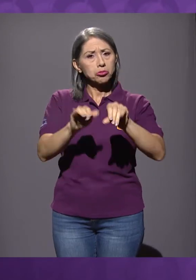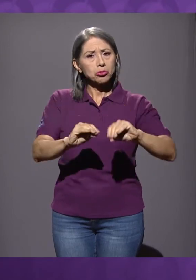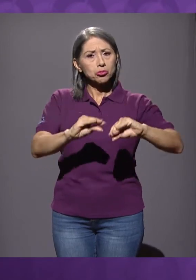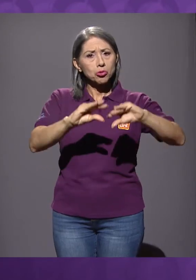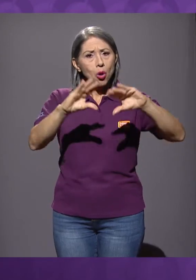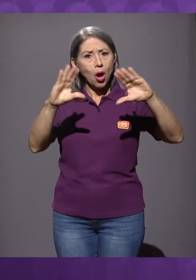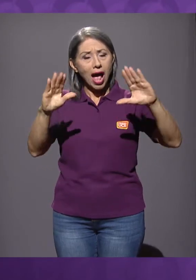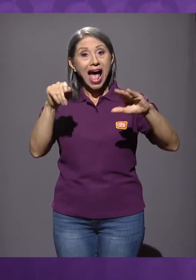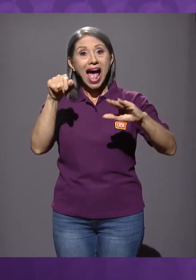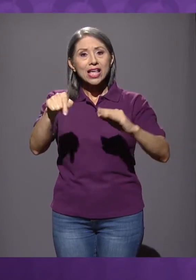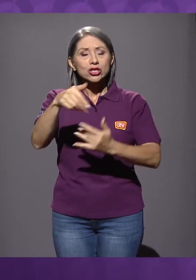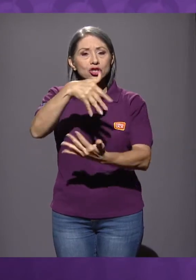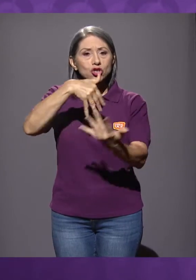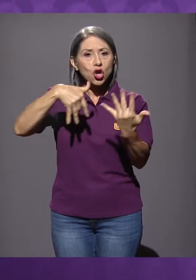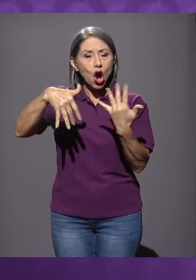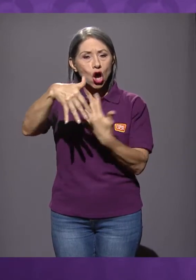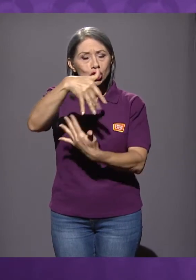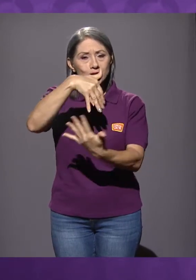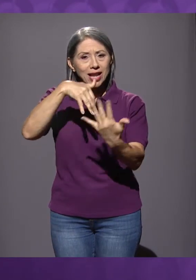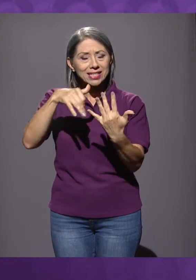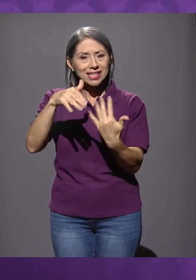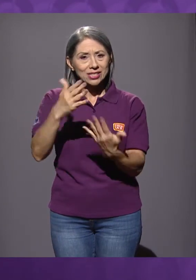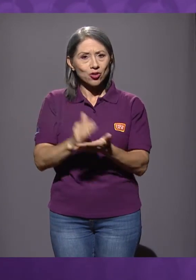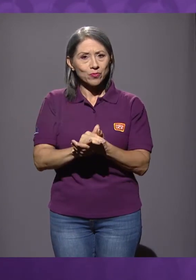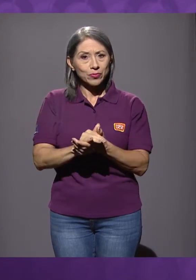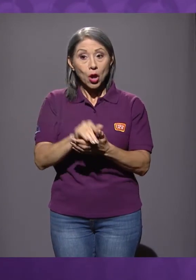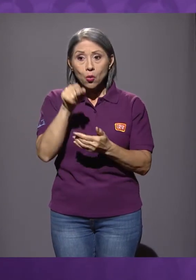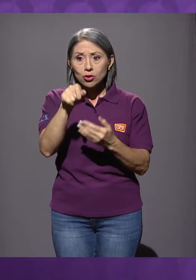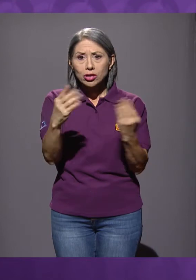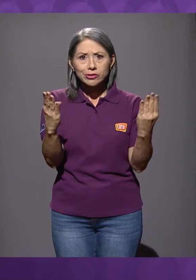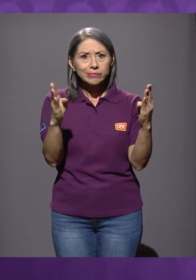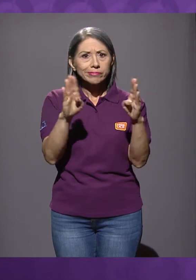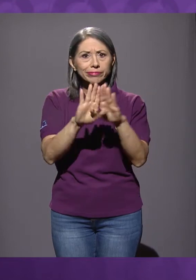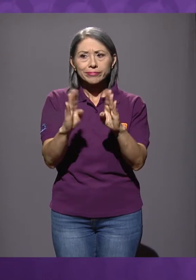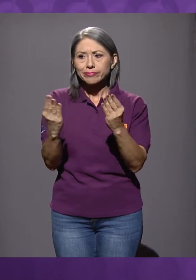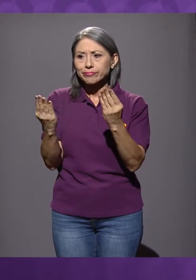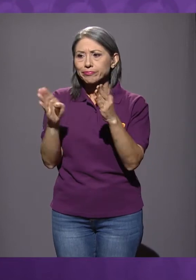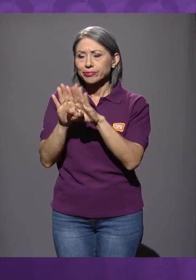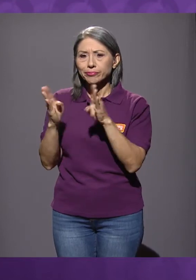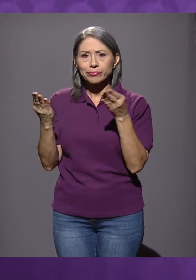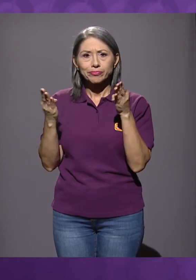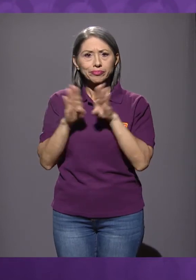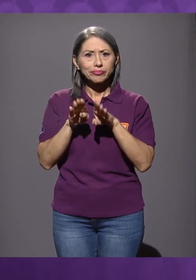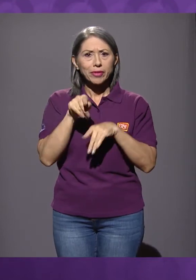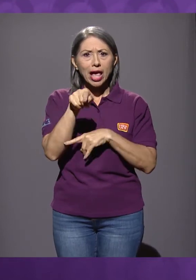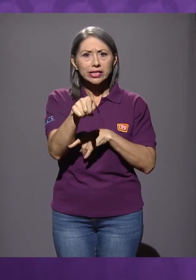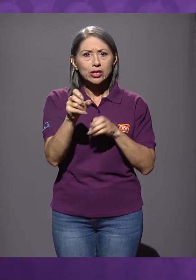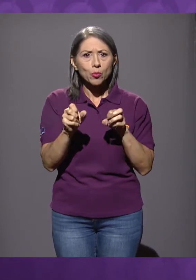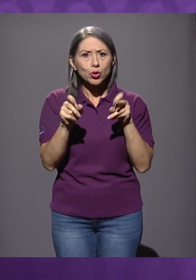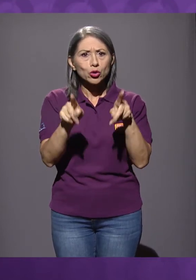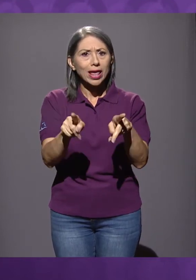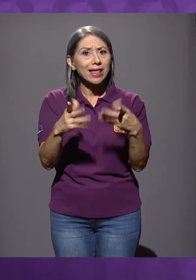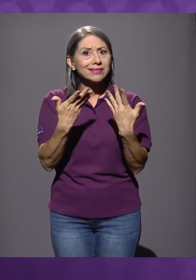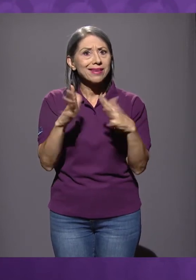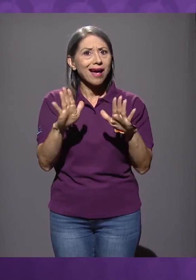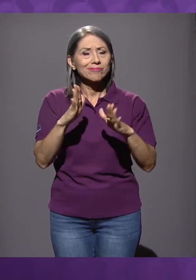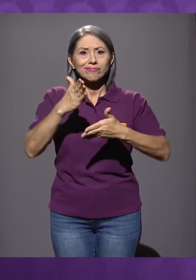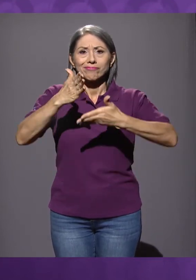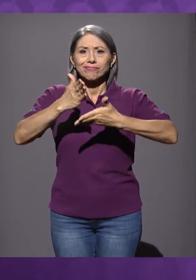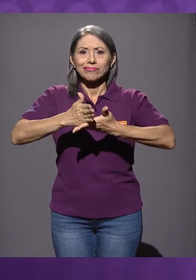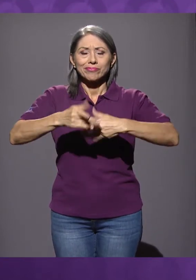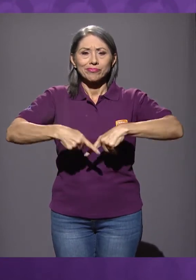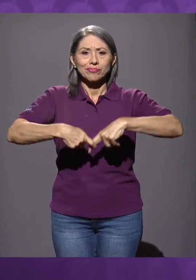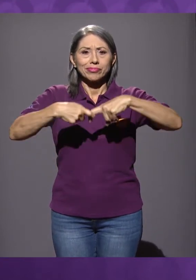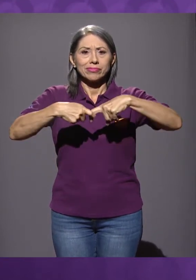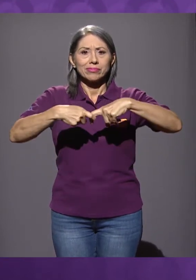de socialización, ¿verdad? Entonces, cuando esos espacios se cierran, cuando esos espacios no están disponibles, pues se dan toda